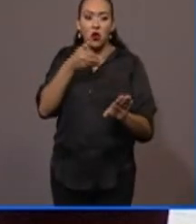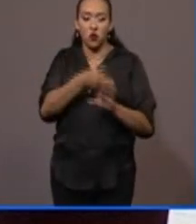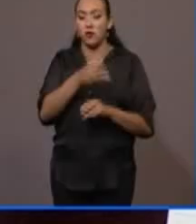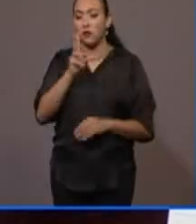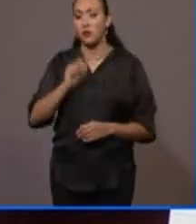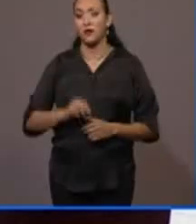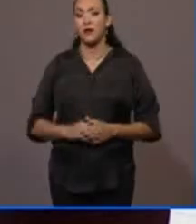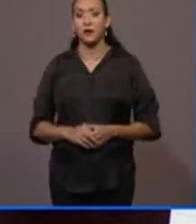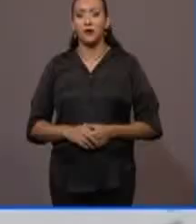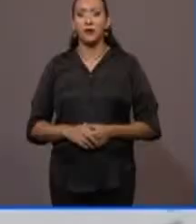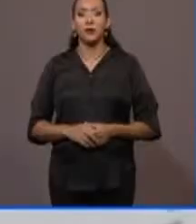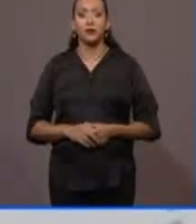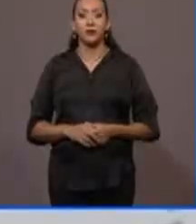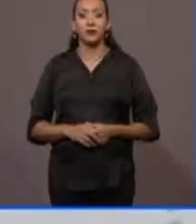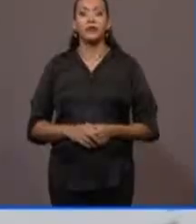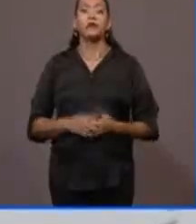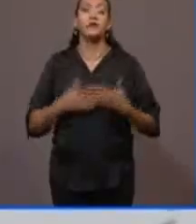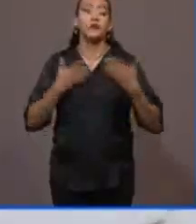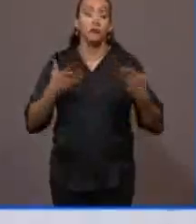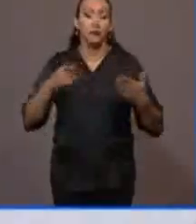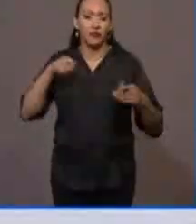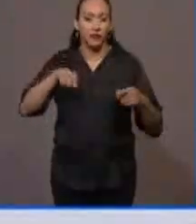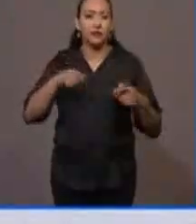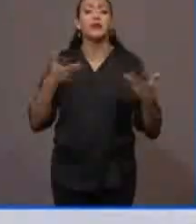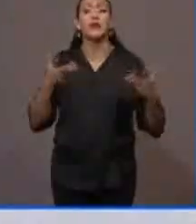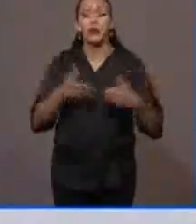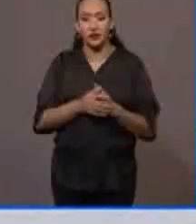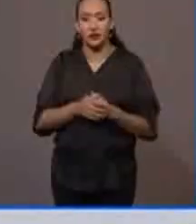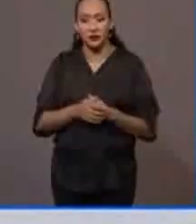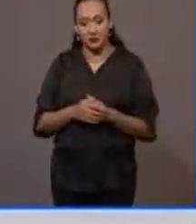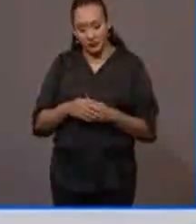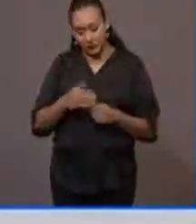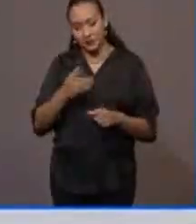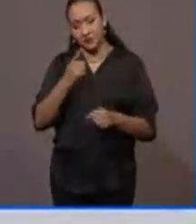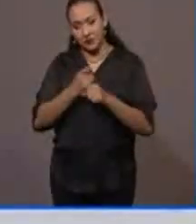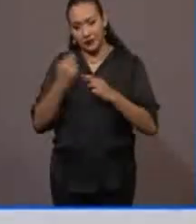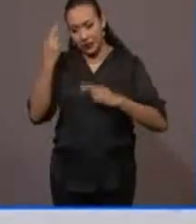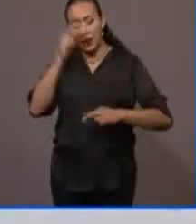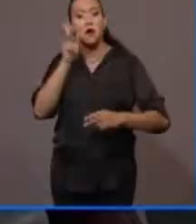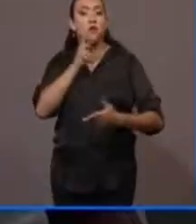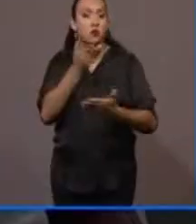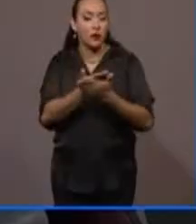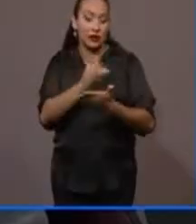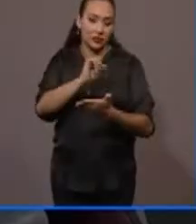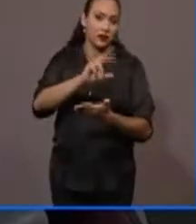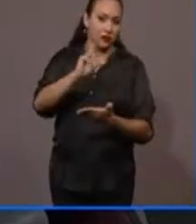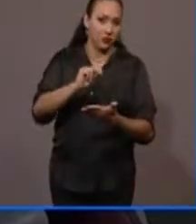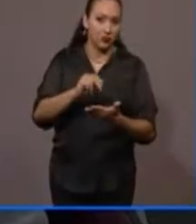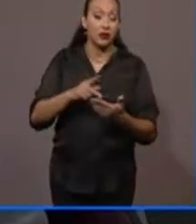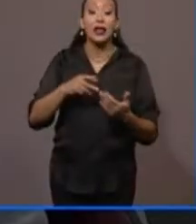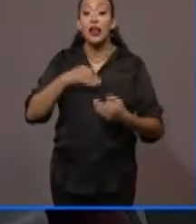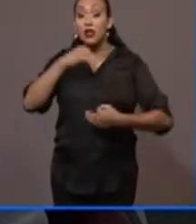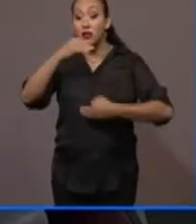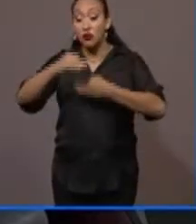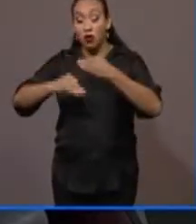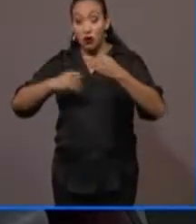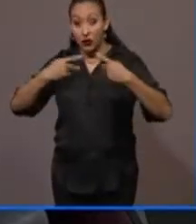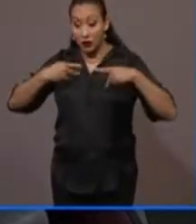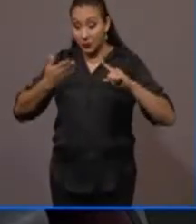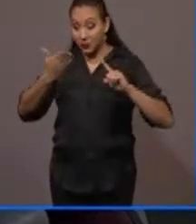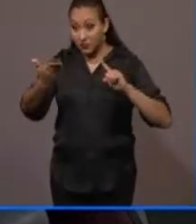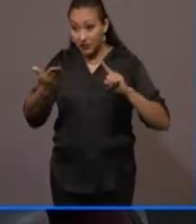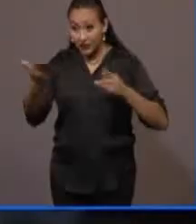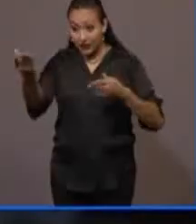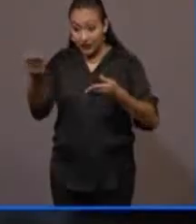contra. En estos casos, se debe partir del supuesto, comprobado o no, de que la totalidad de los actos reclamados